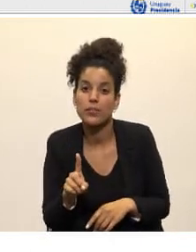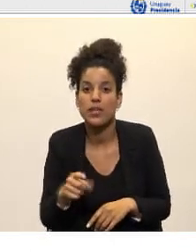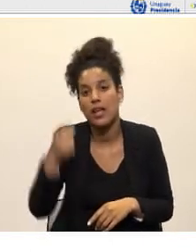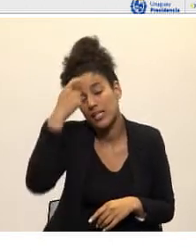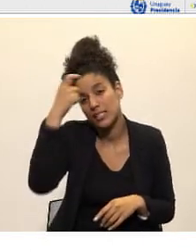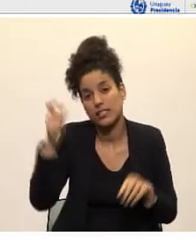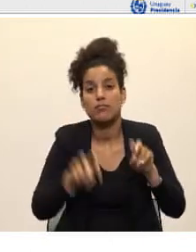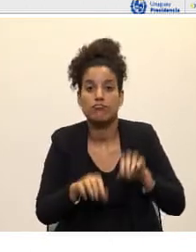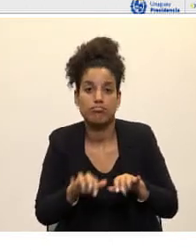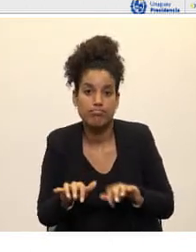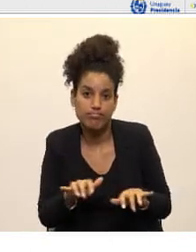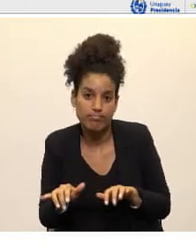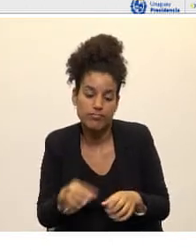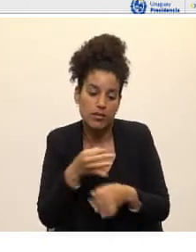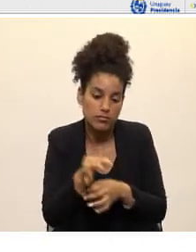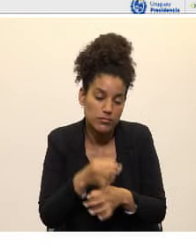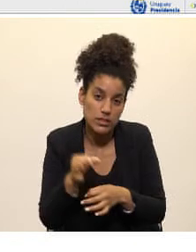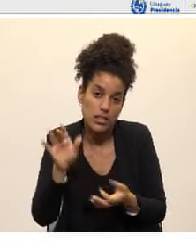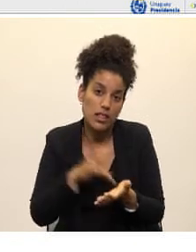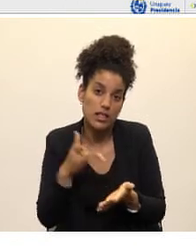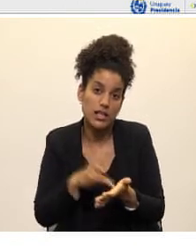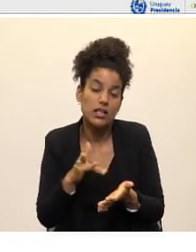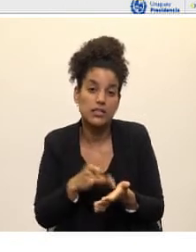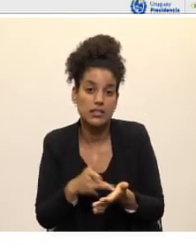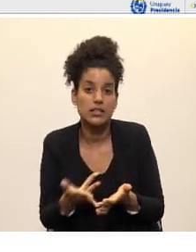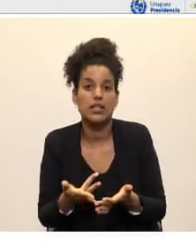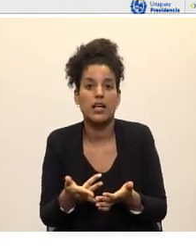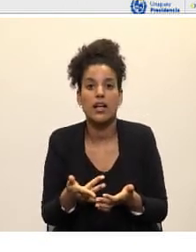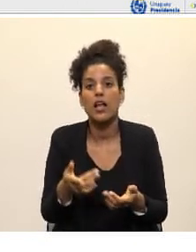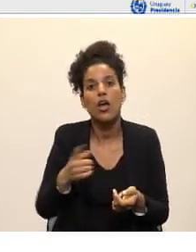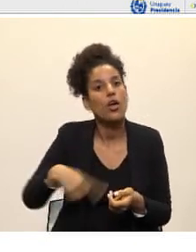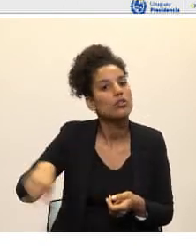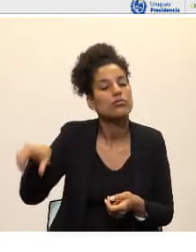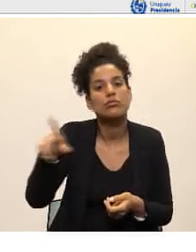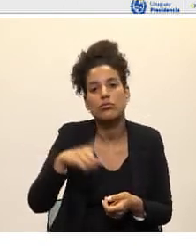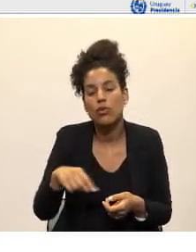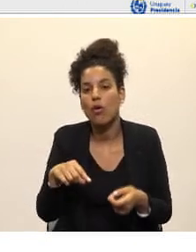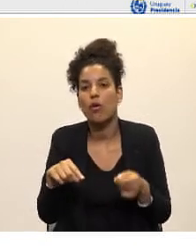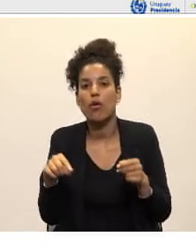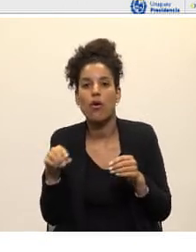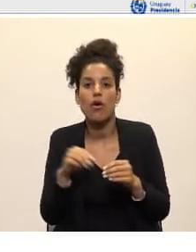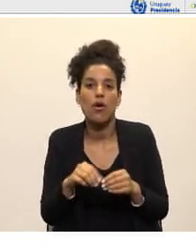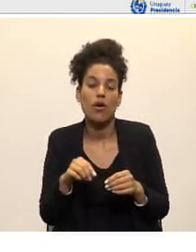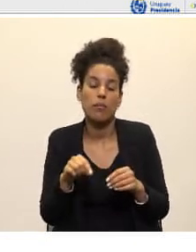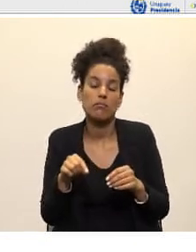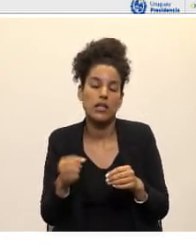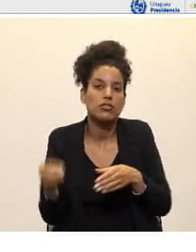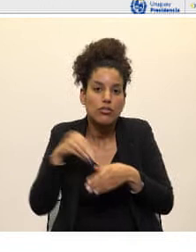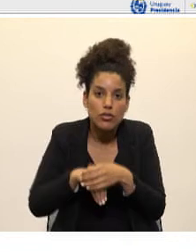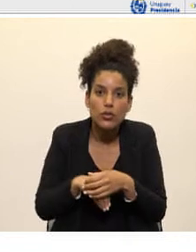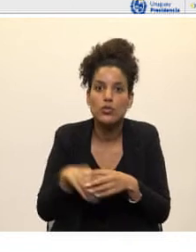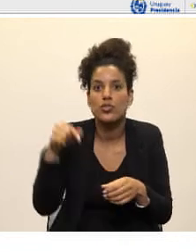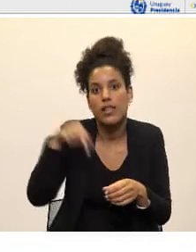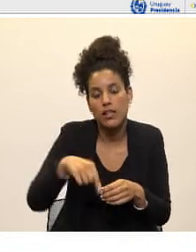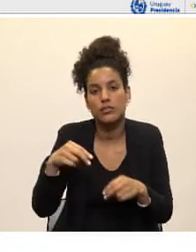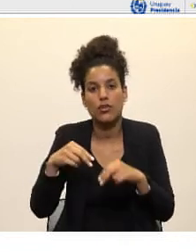la alfabetización digital, de todo lo que convierte hoy en pensamiento computacional para la ciudadanía digital,